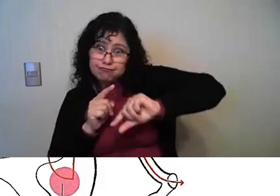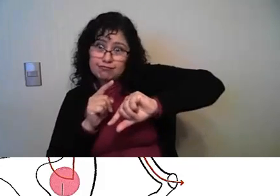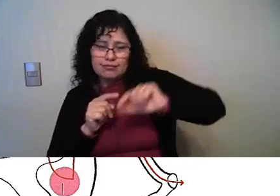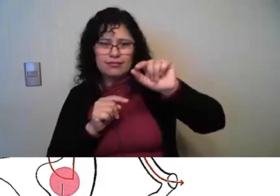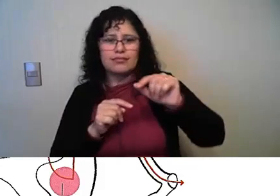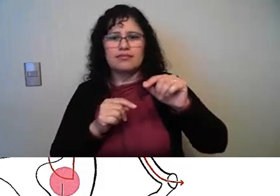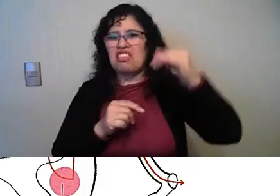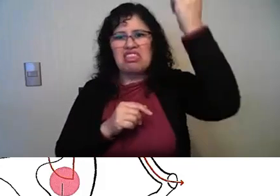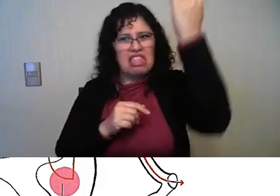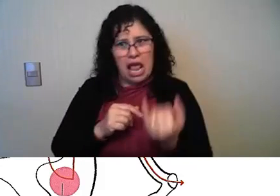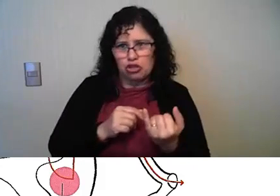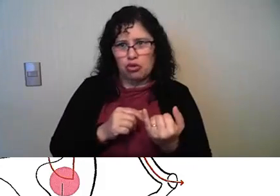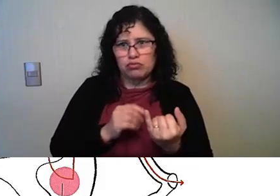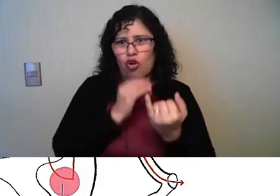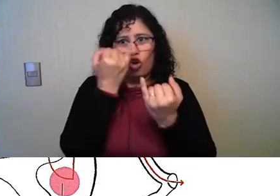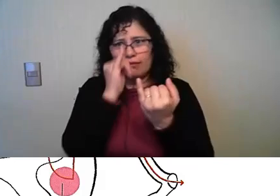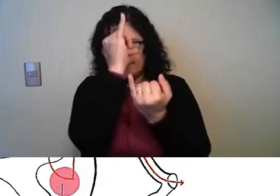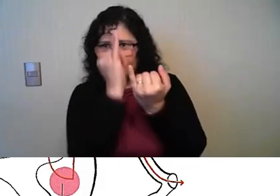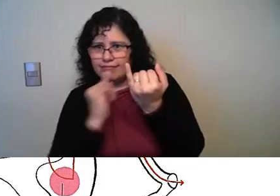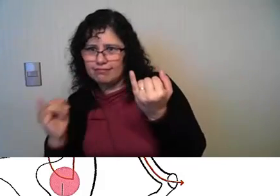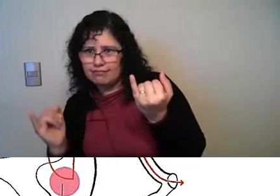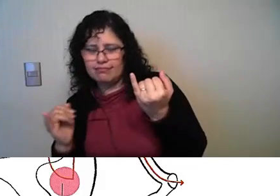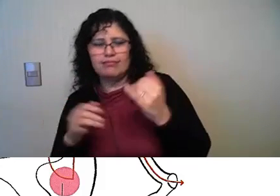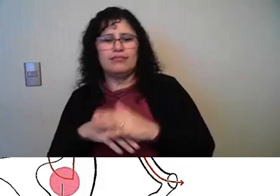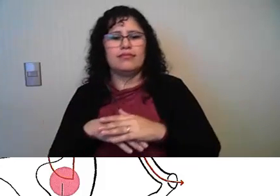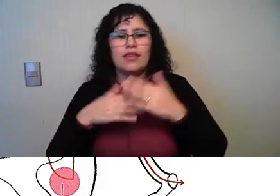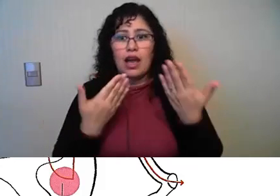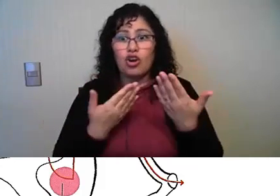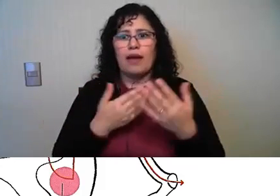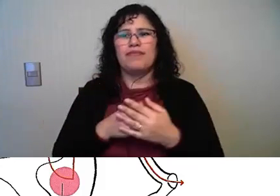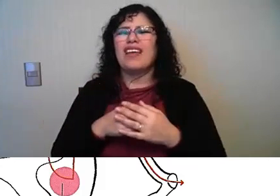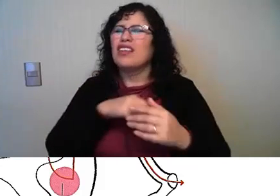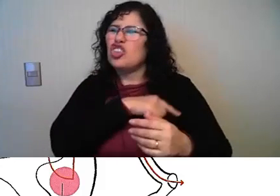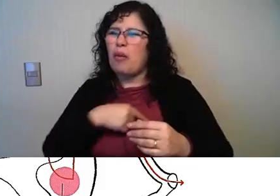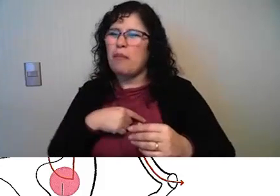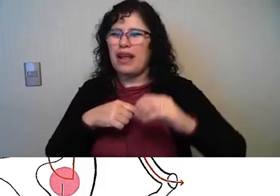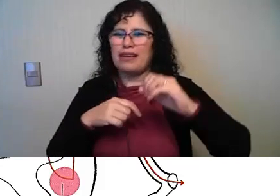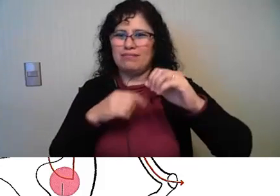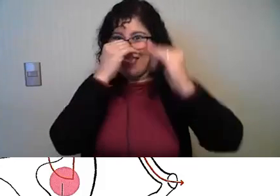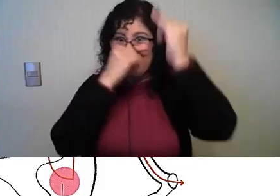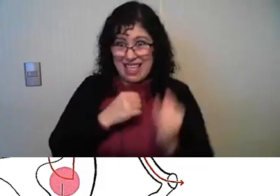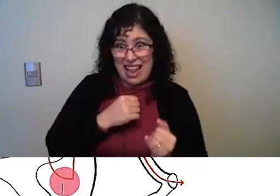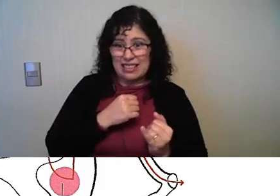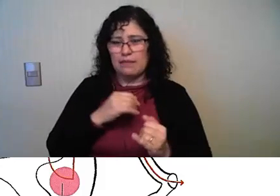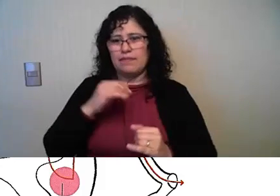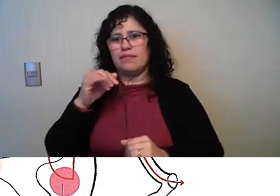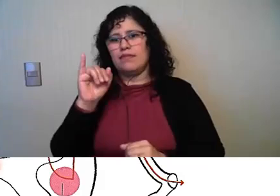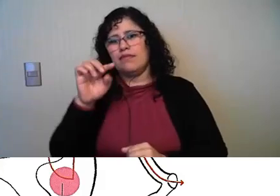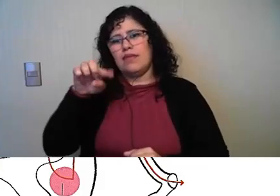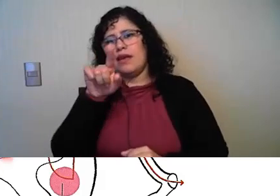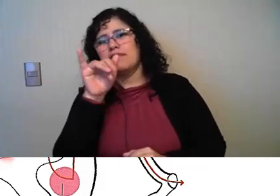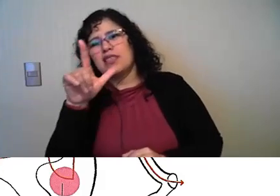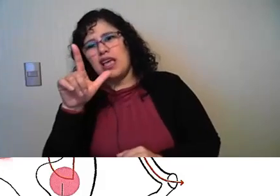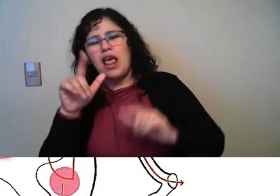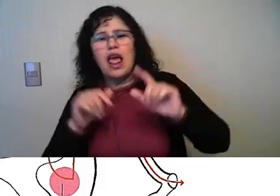anterior también lo pueden conocer en la literatura como córtico espinal directo, porque entra en forma directa o ipsilateral a la médula